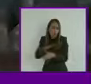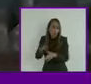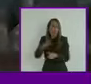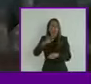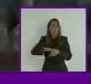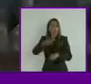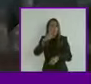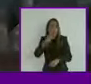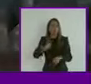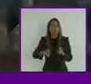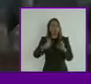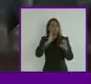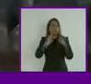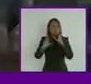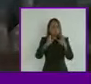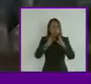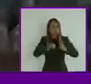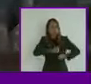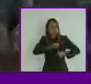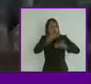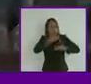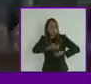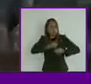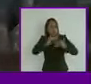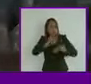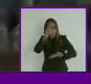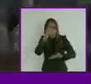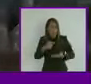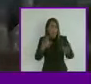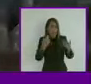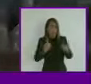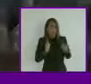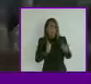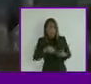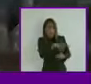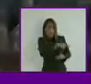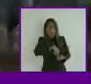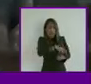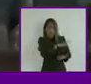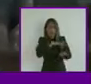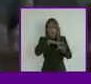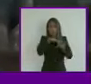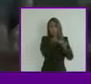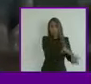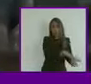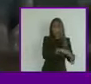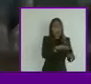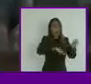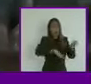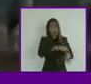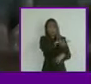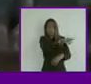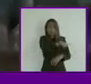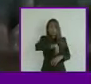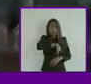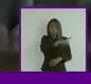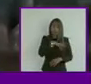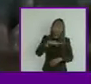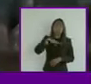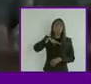viabilidad o un camino a seguir para el apoyo de estas personas que en muchas ocasiones, sin darse cuenta, ya